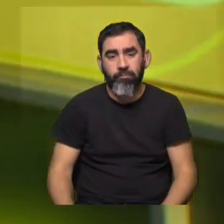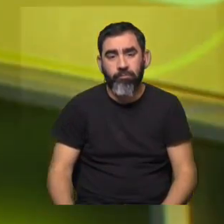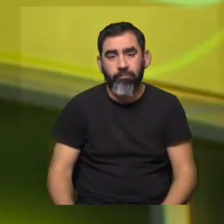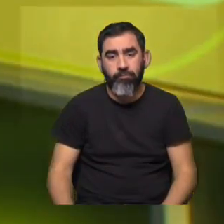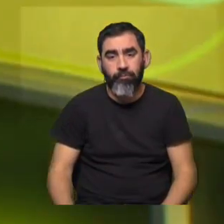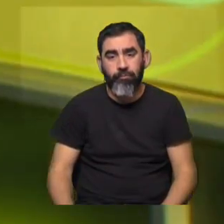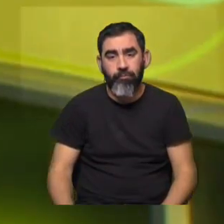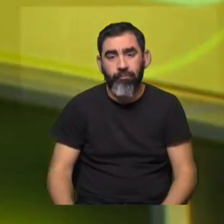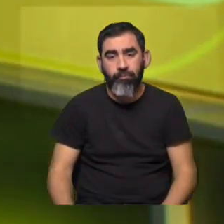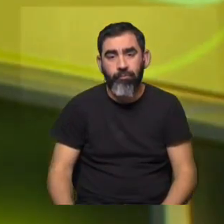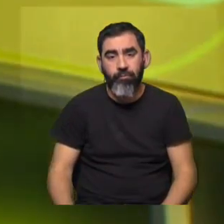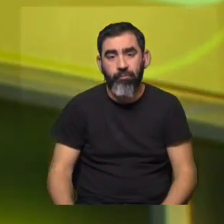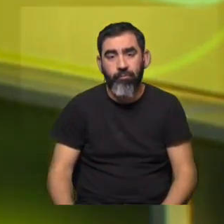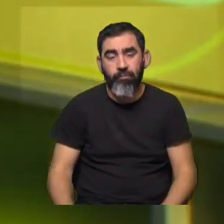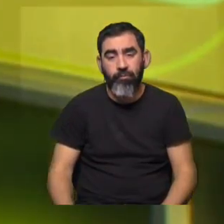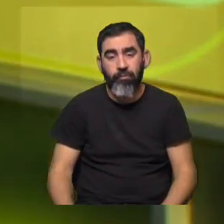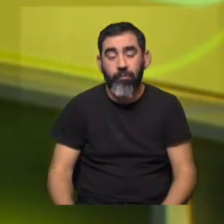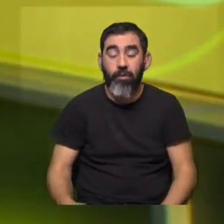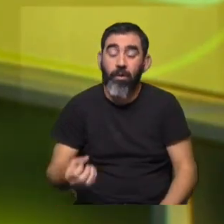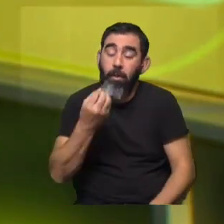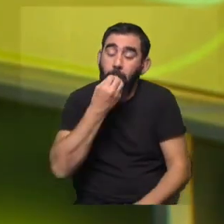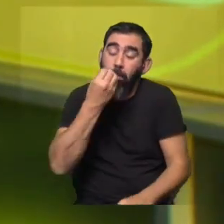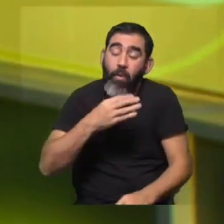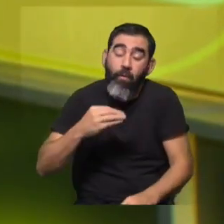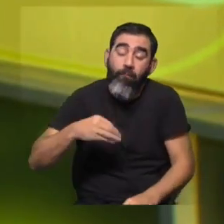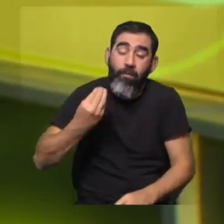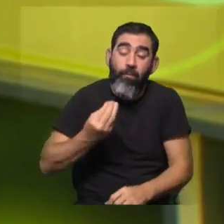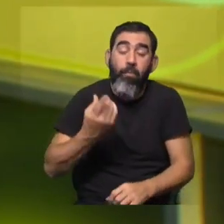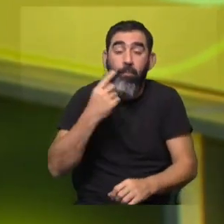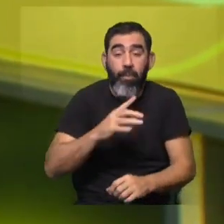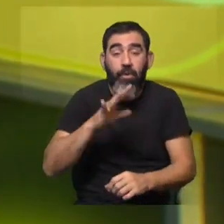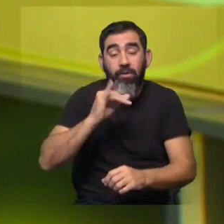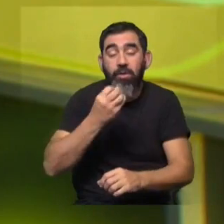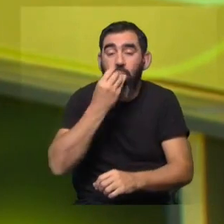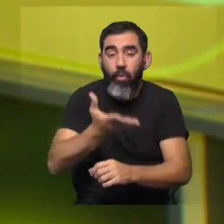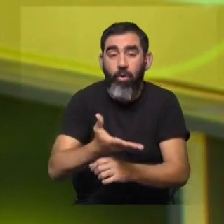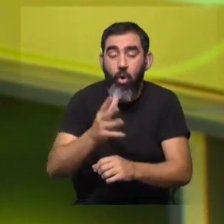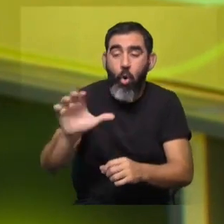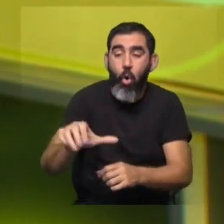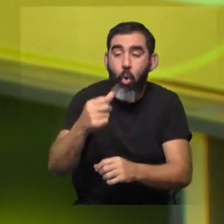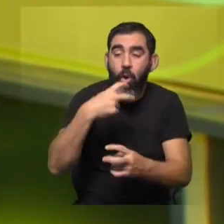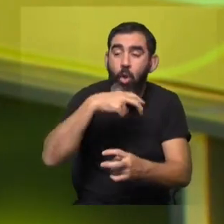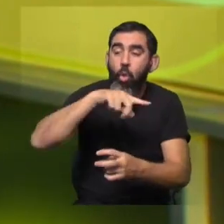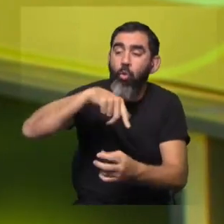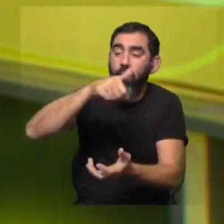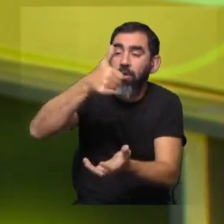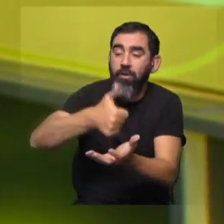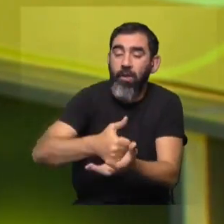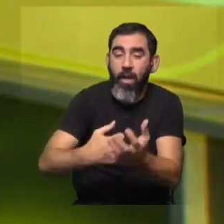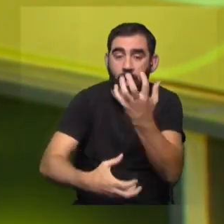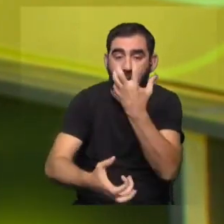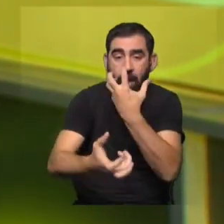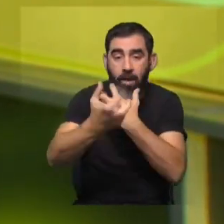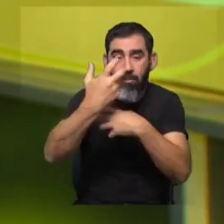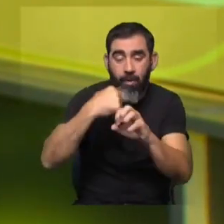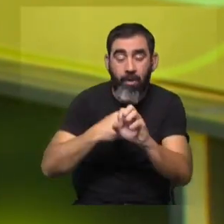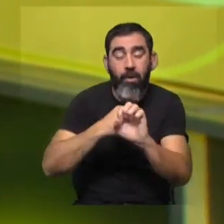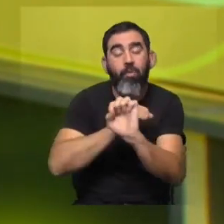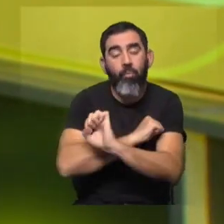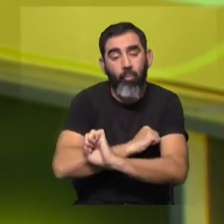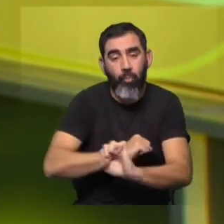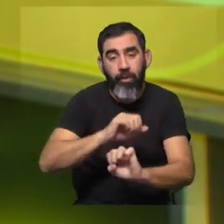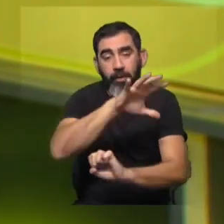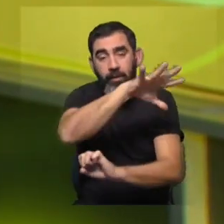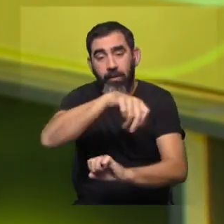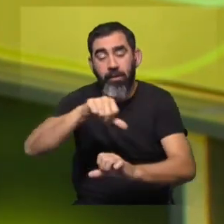de que sería mejor que el margay estuviera vivo, fue bueno, se logró localizar al animal, se pudo traer